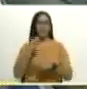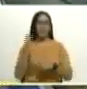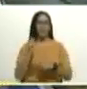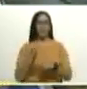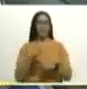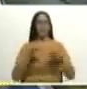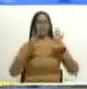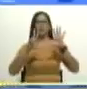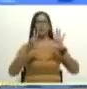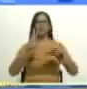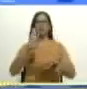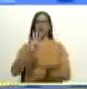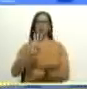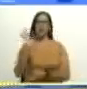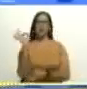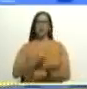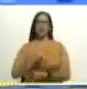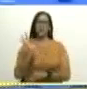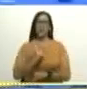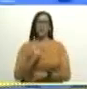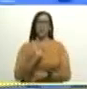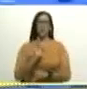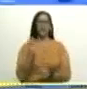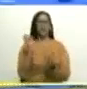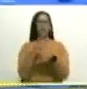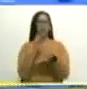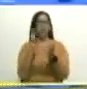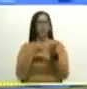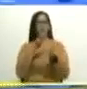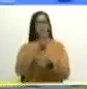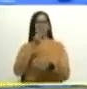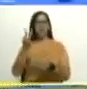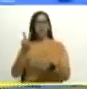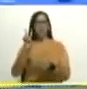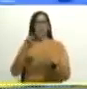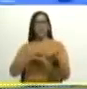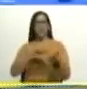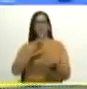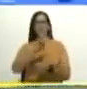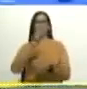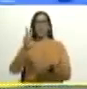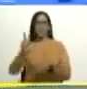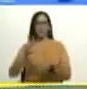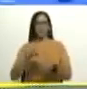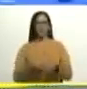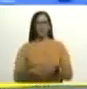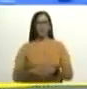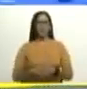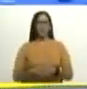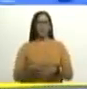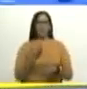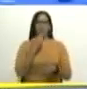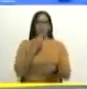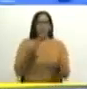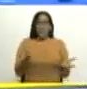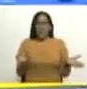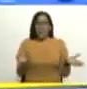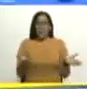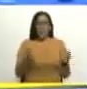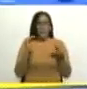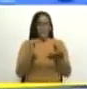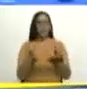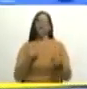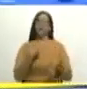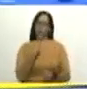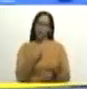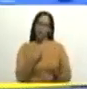un 84% entre agosto 2022 y 2023. Alguien dirá, pero todavía es bajito, lo digo